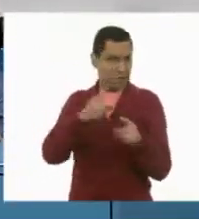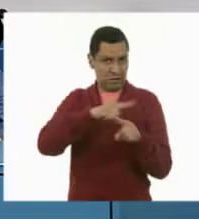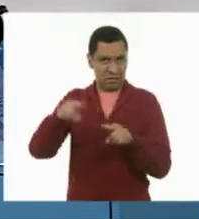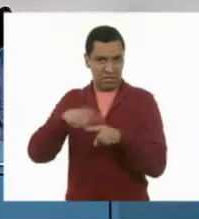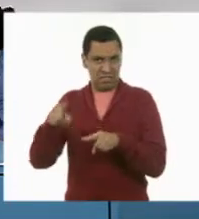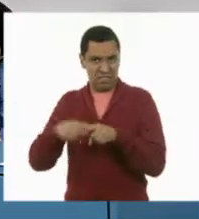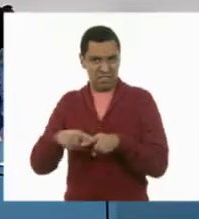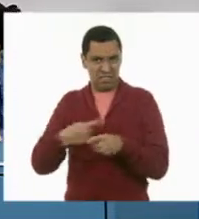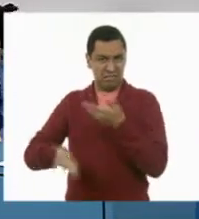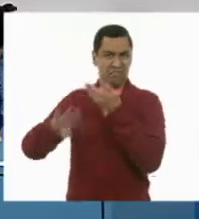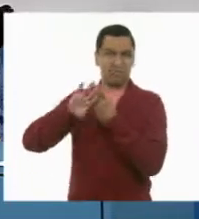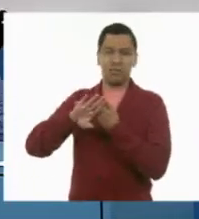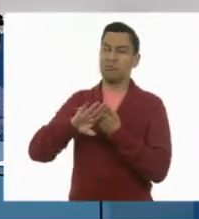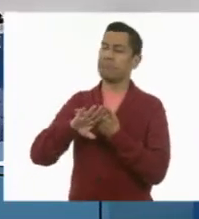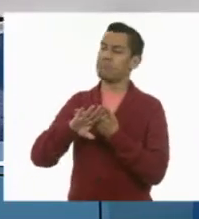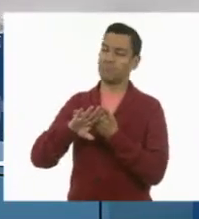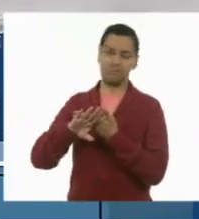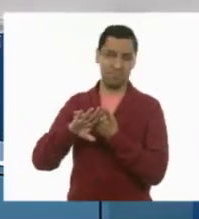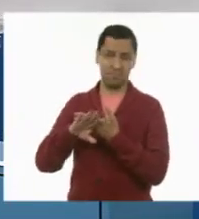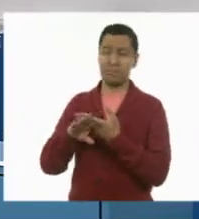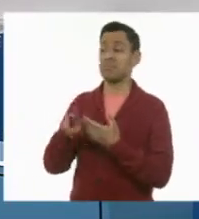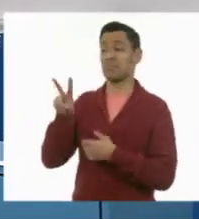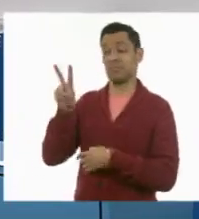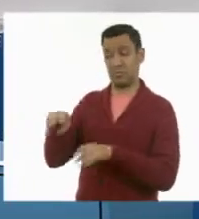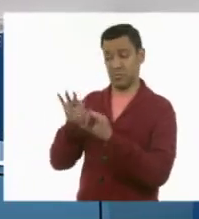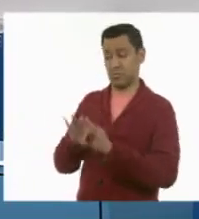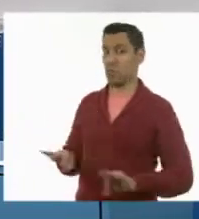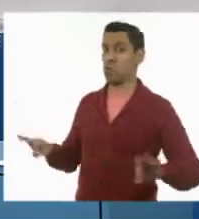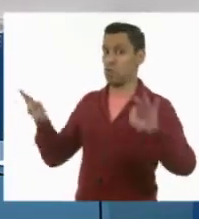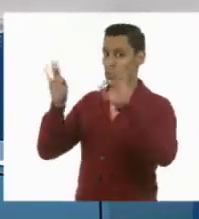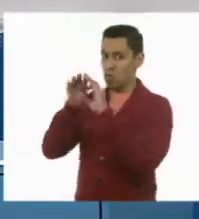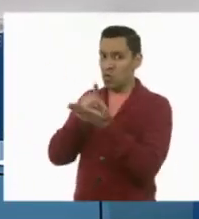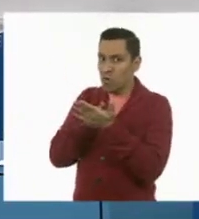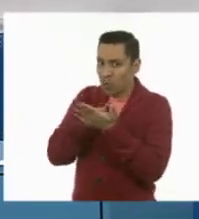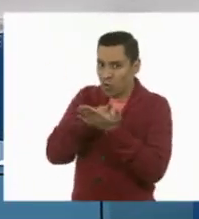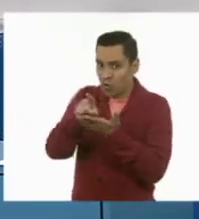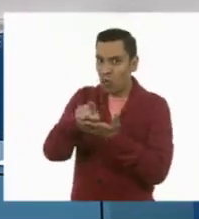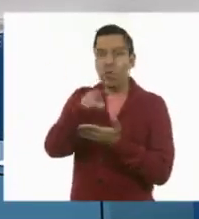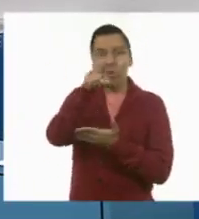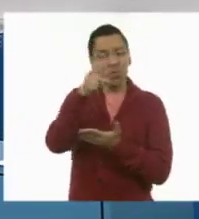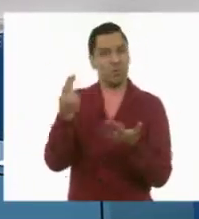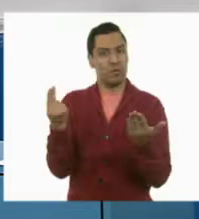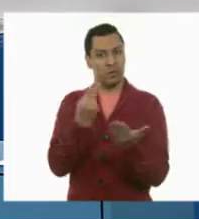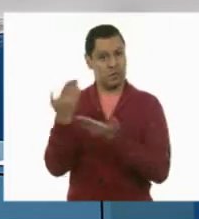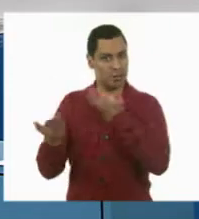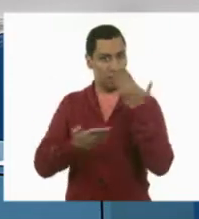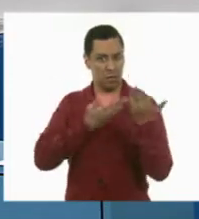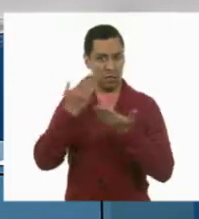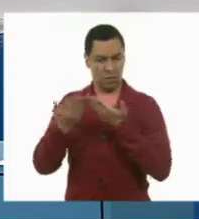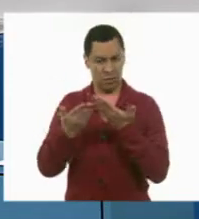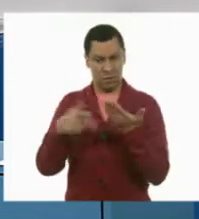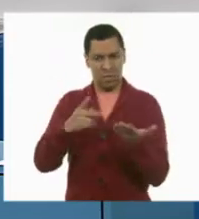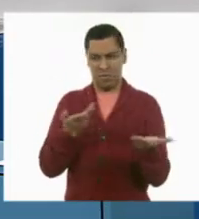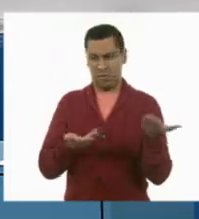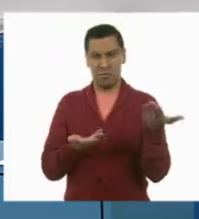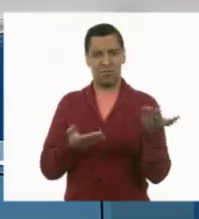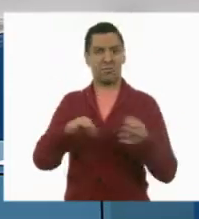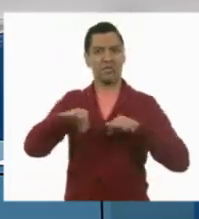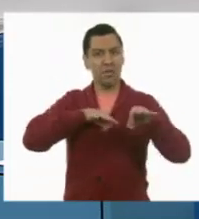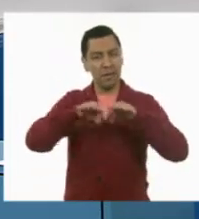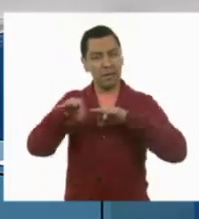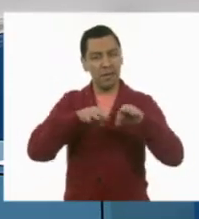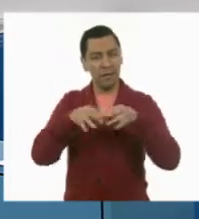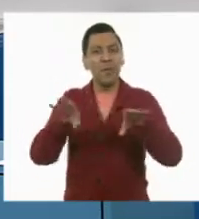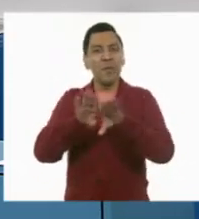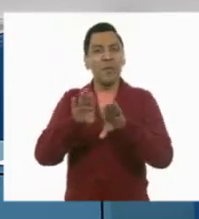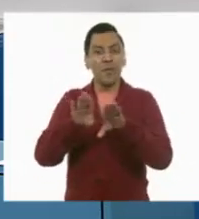muy importante derecho porque también necesitan ustedes estudiar y si tienen que trabajar para ayudar a la familia, que pues